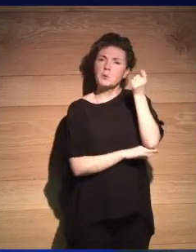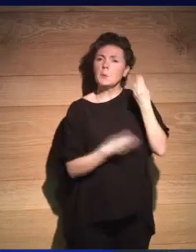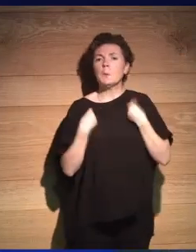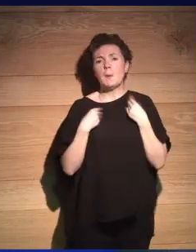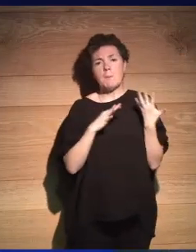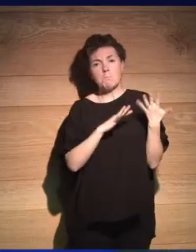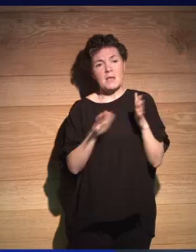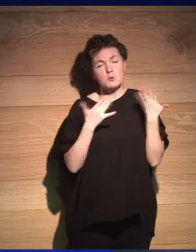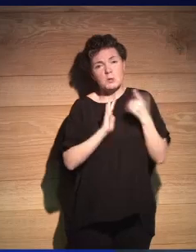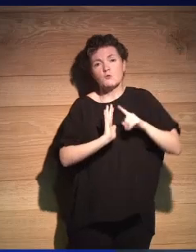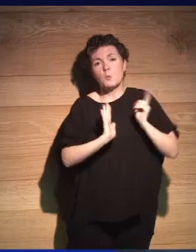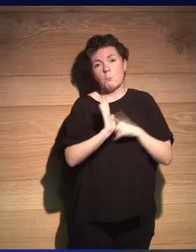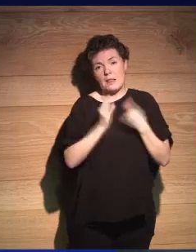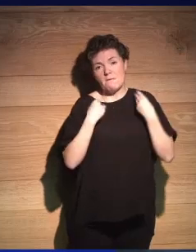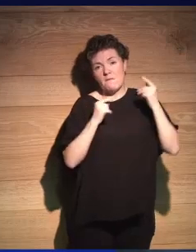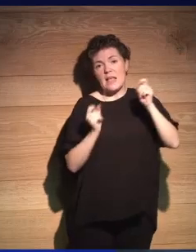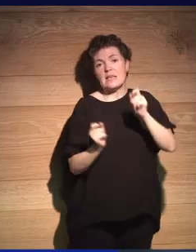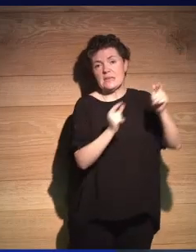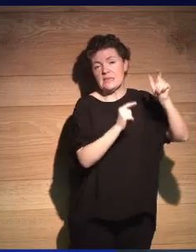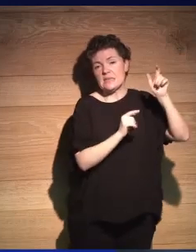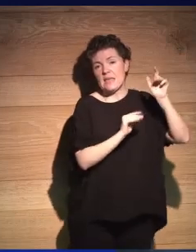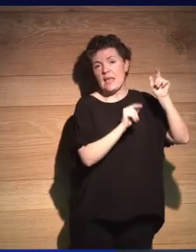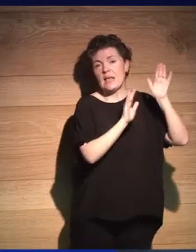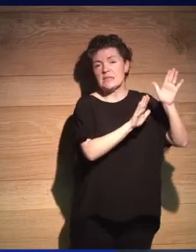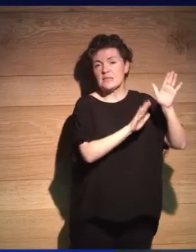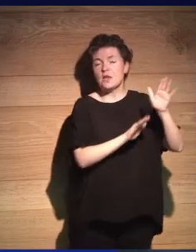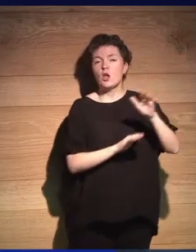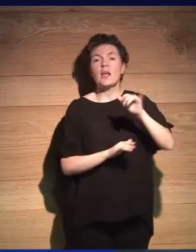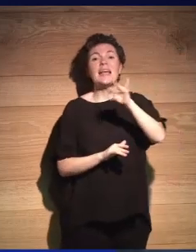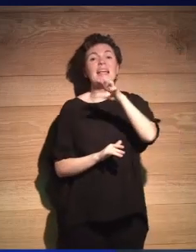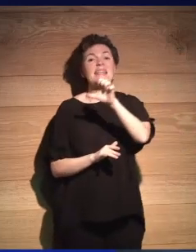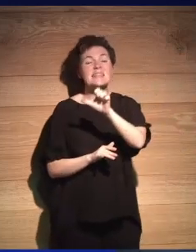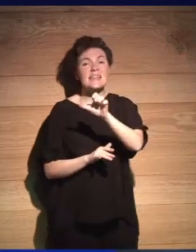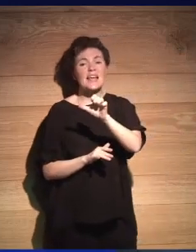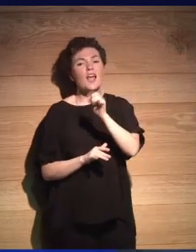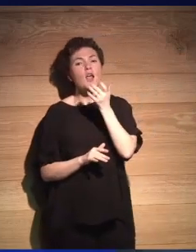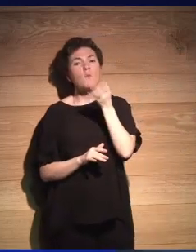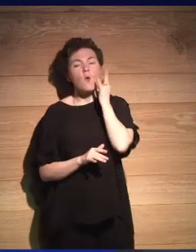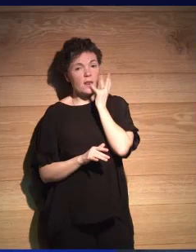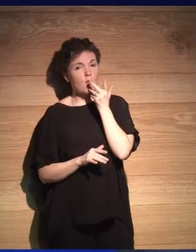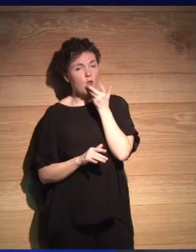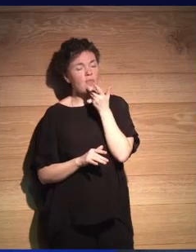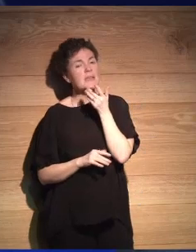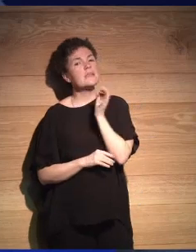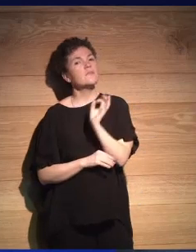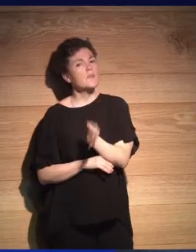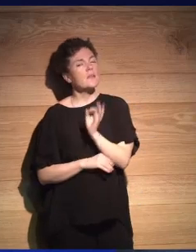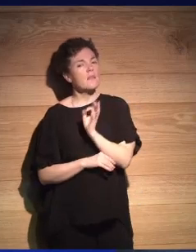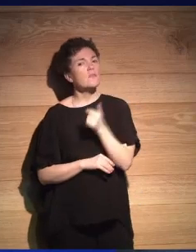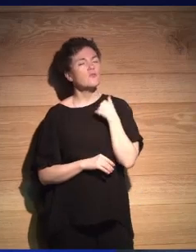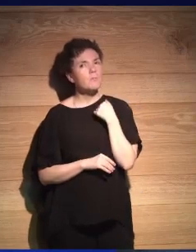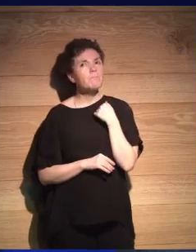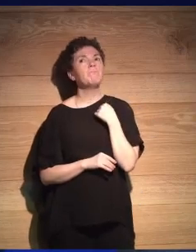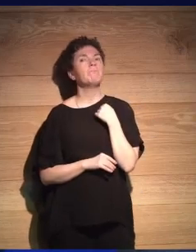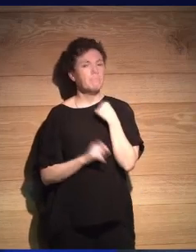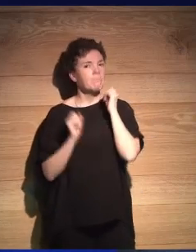vida más o menos plena en el exilio. En el caso de Ilse, la mujer que él conoció, es verdad que yo